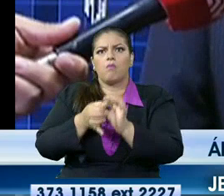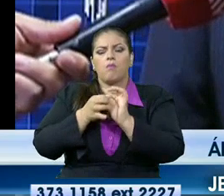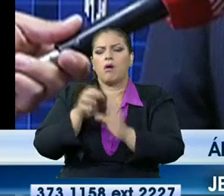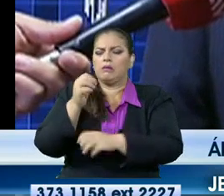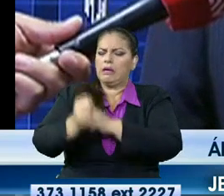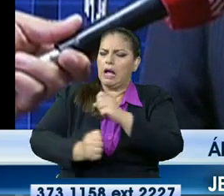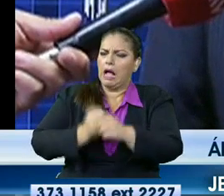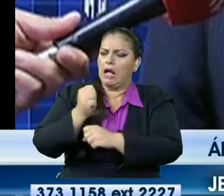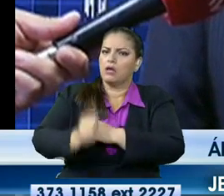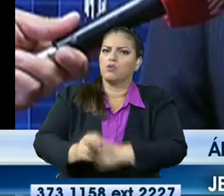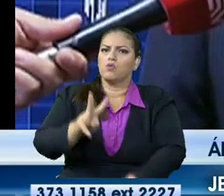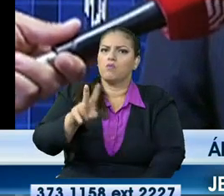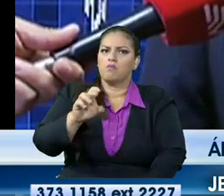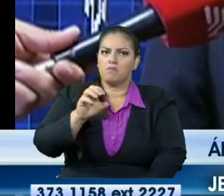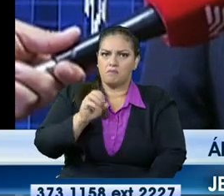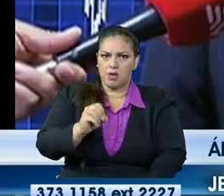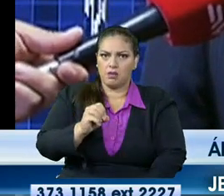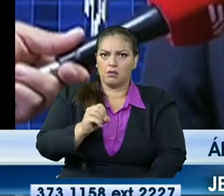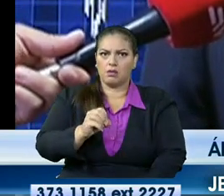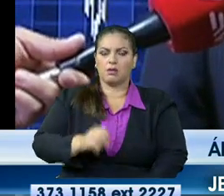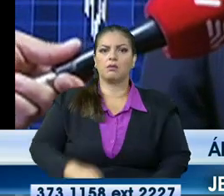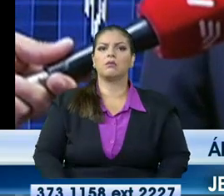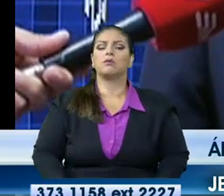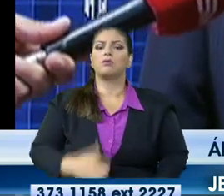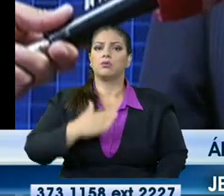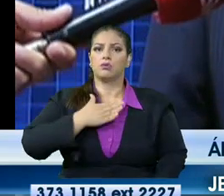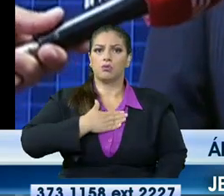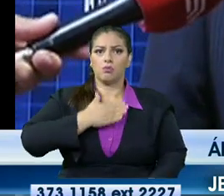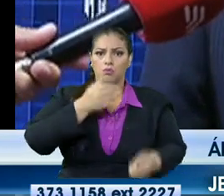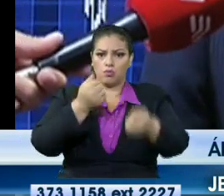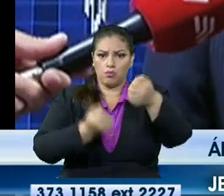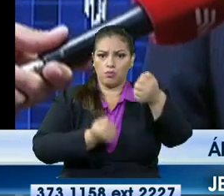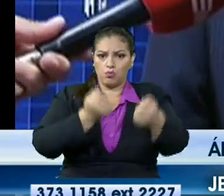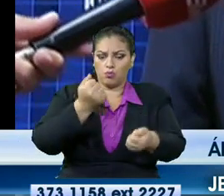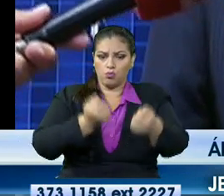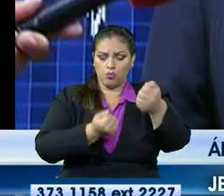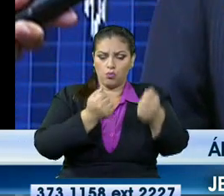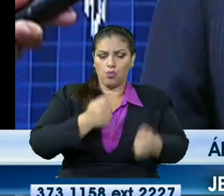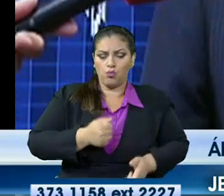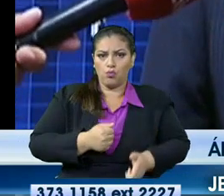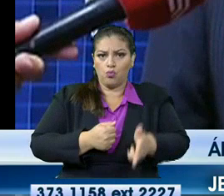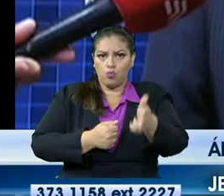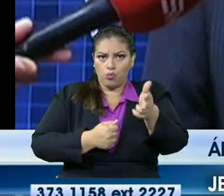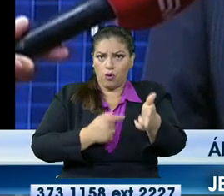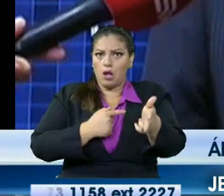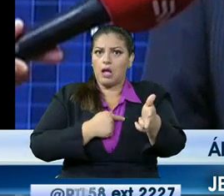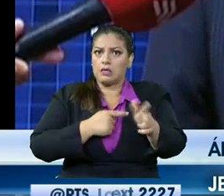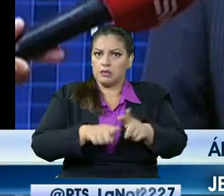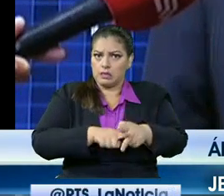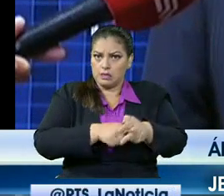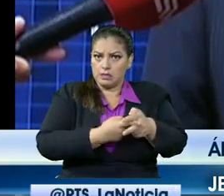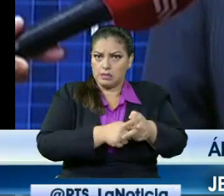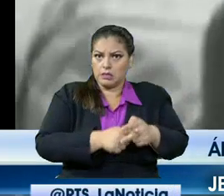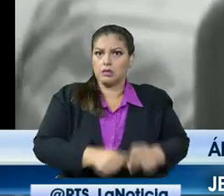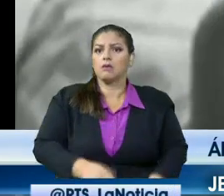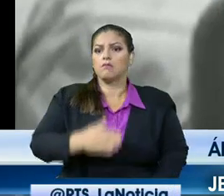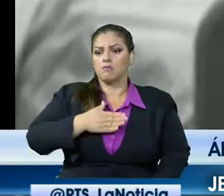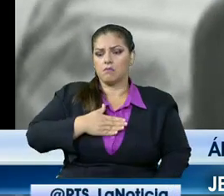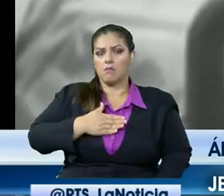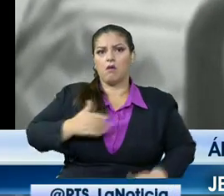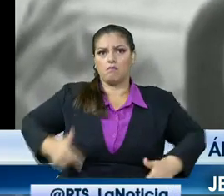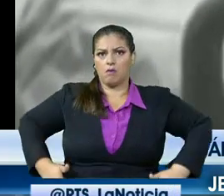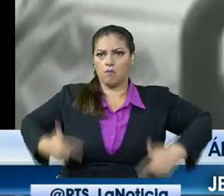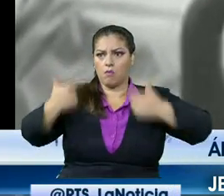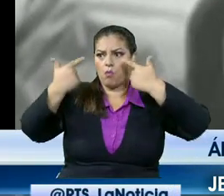atacado y abaleado por dos delincuentes que iban en motocicleta. Y con el pasar de